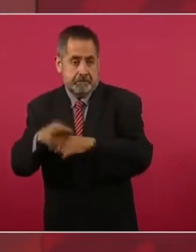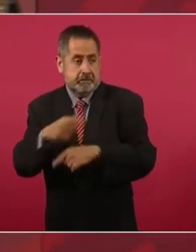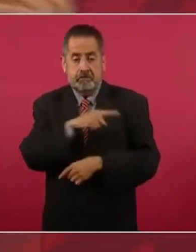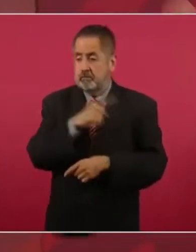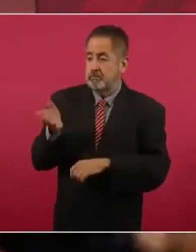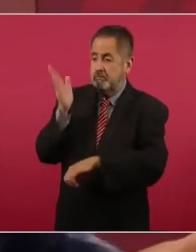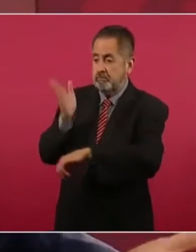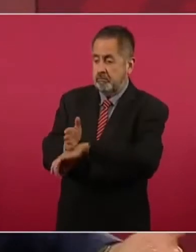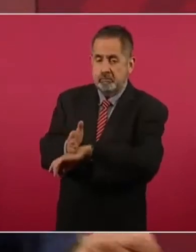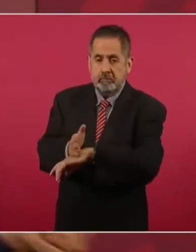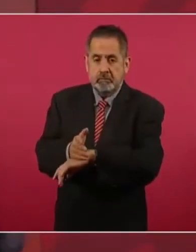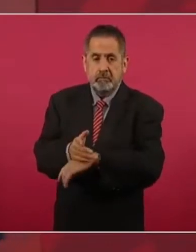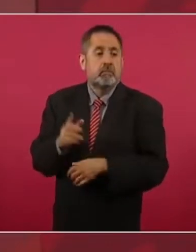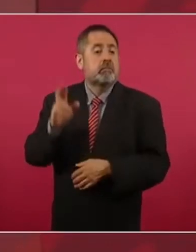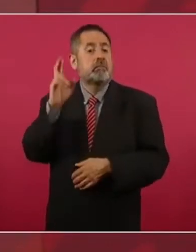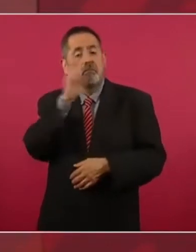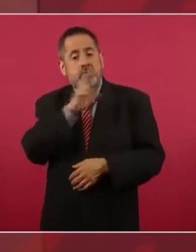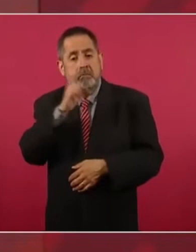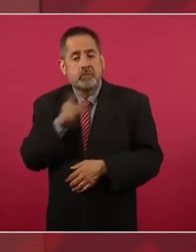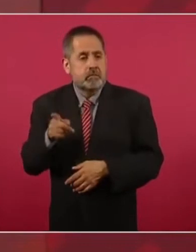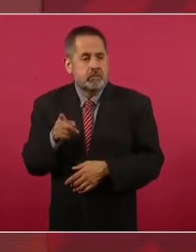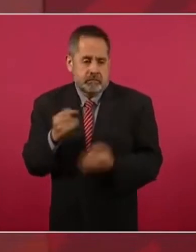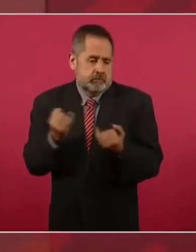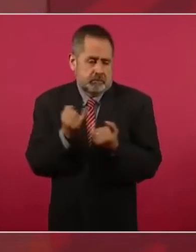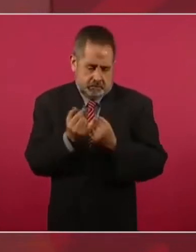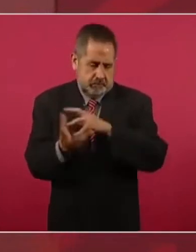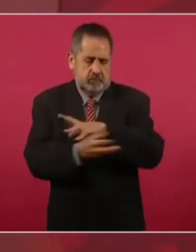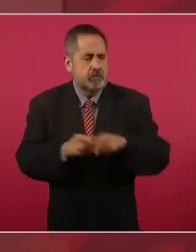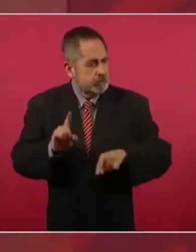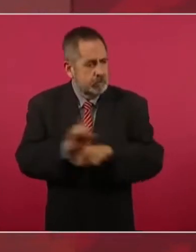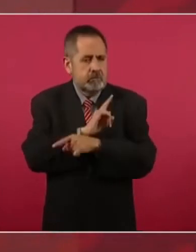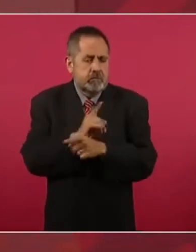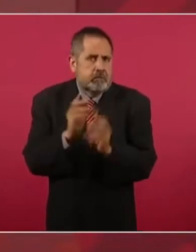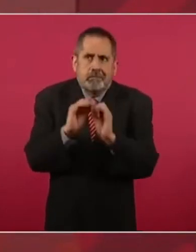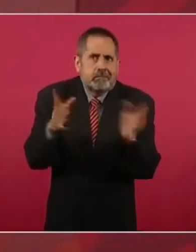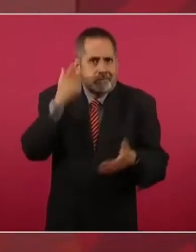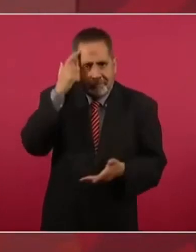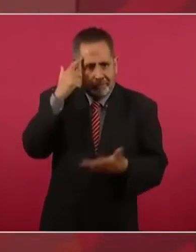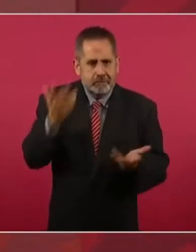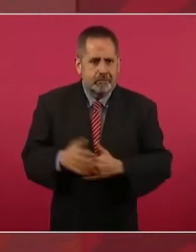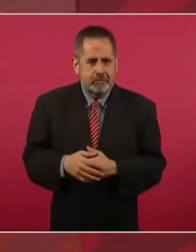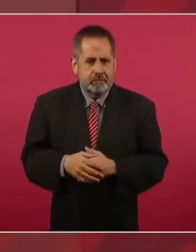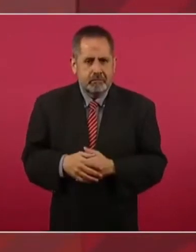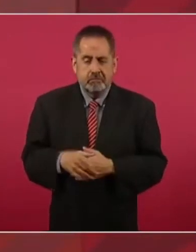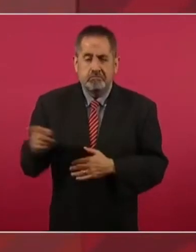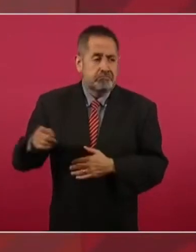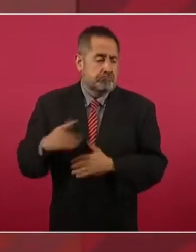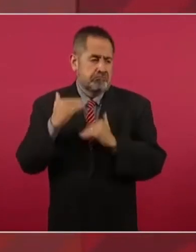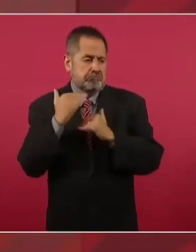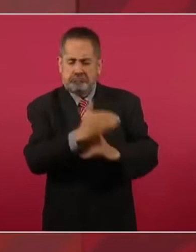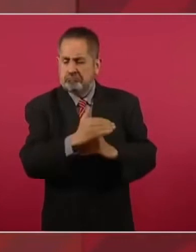pues Rusia iba a tomar medidas como limitar el suministro de